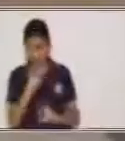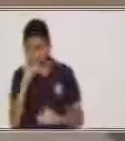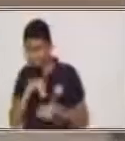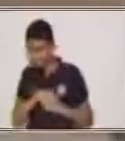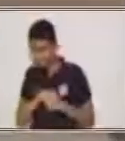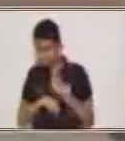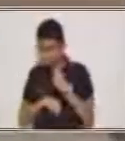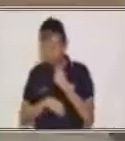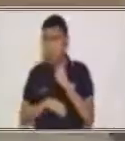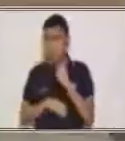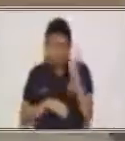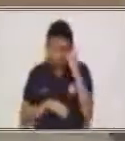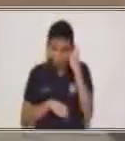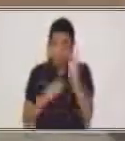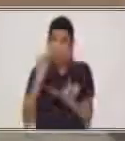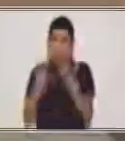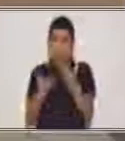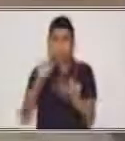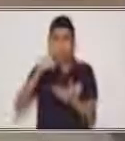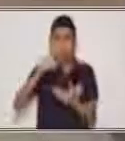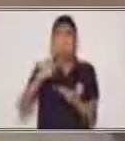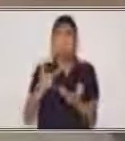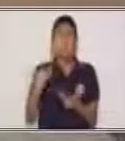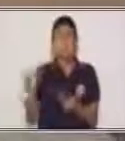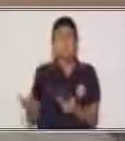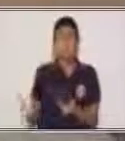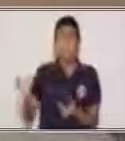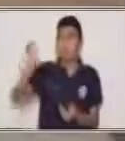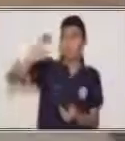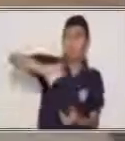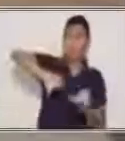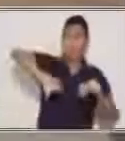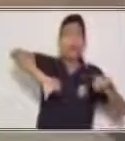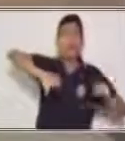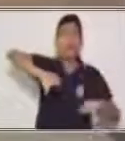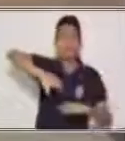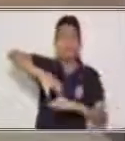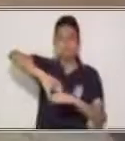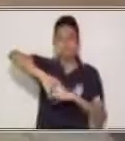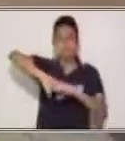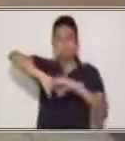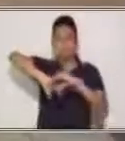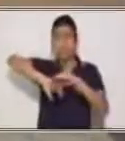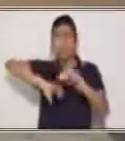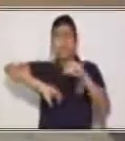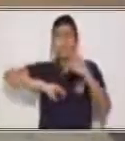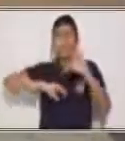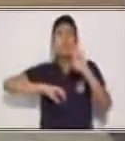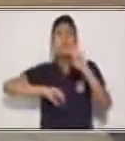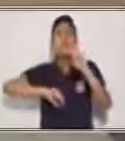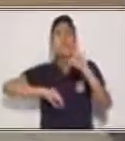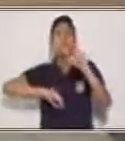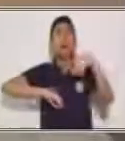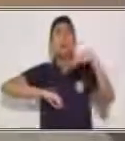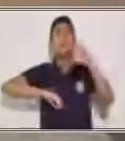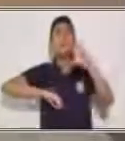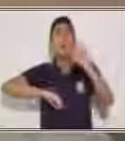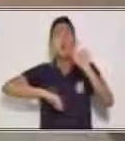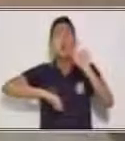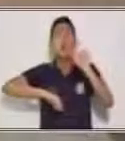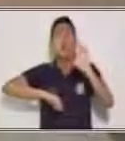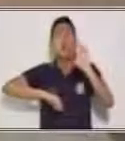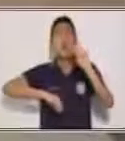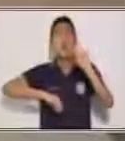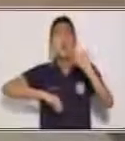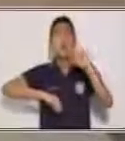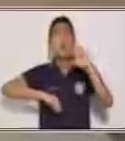el agua sube porque al poner el vaso sobre la vela, se va a evaporar el oxígeno que está ahí y